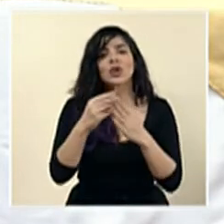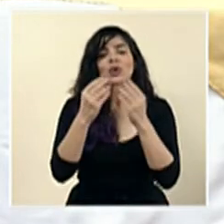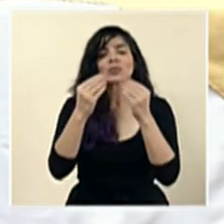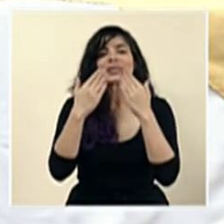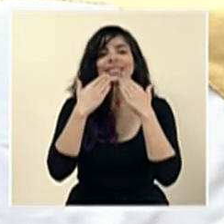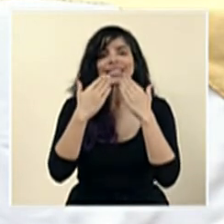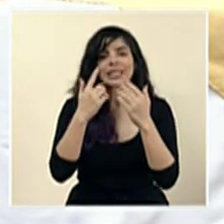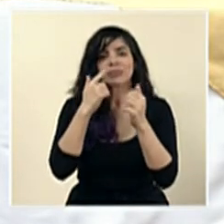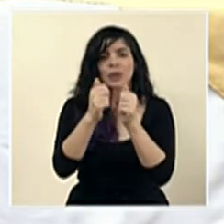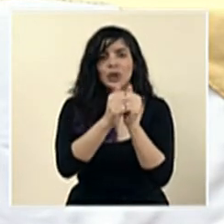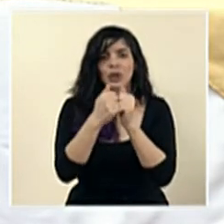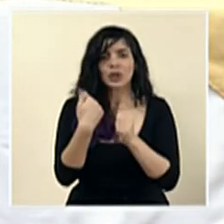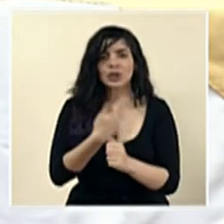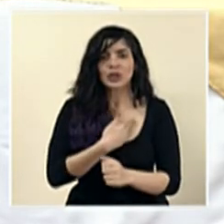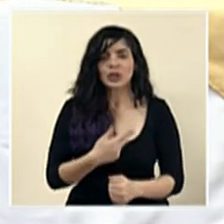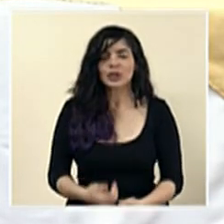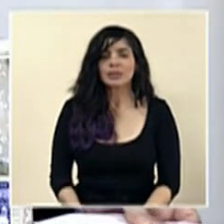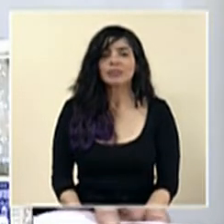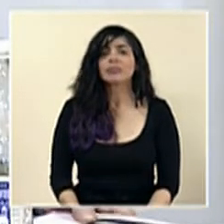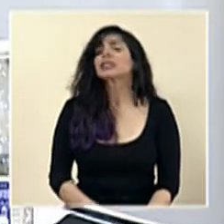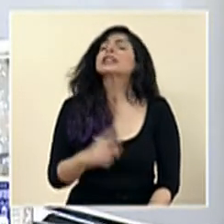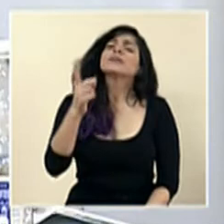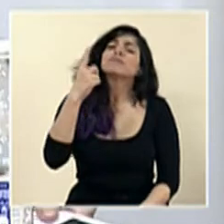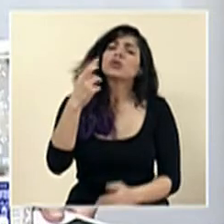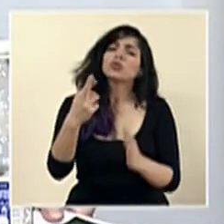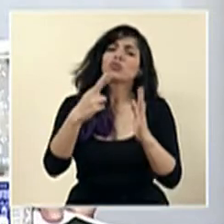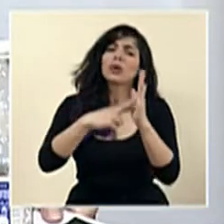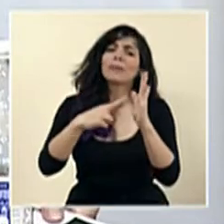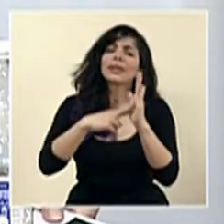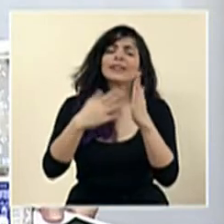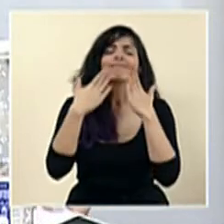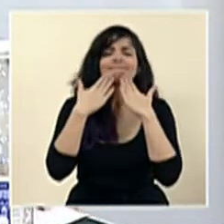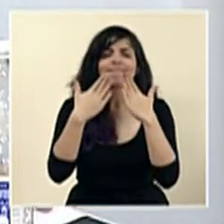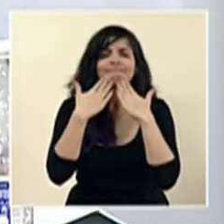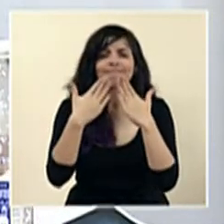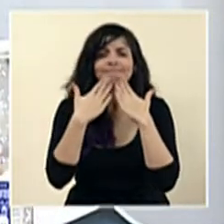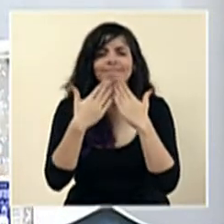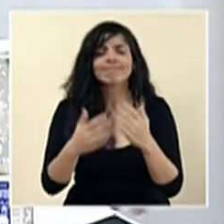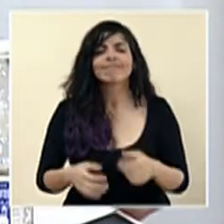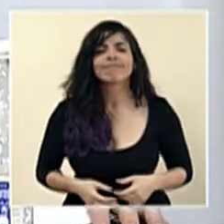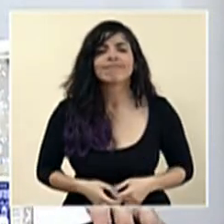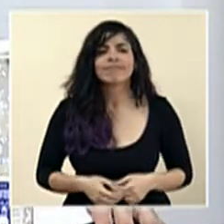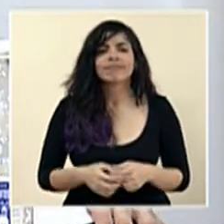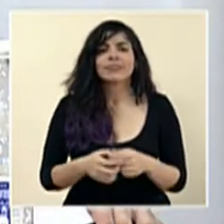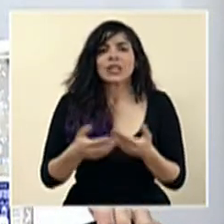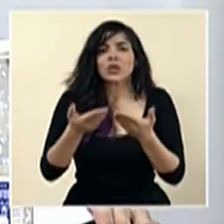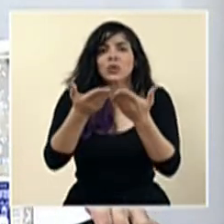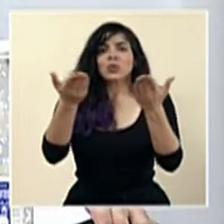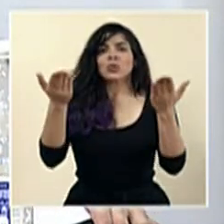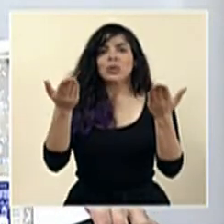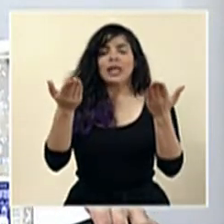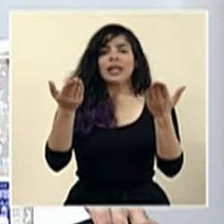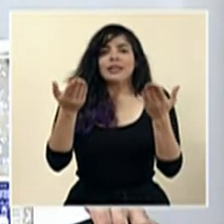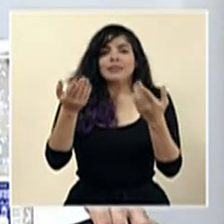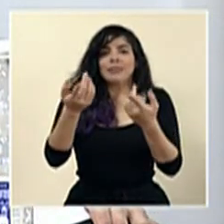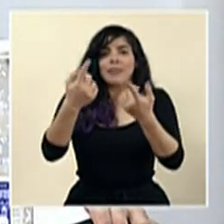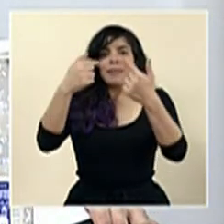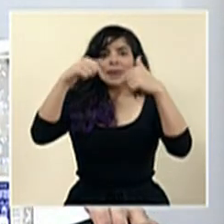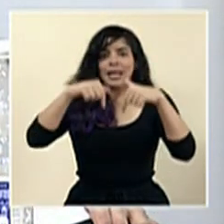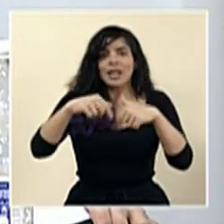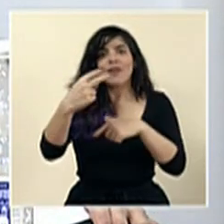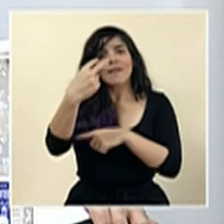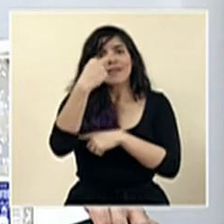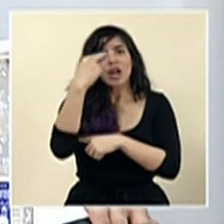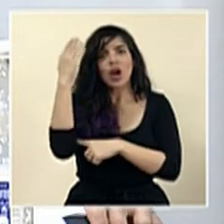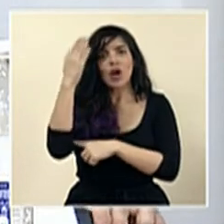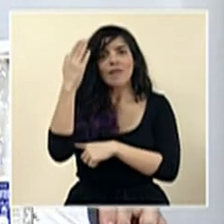gracias por acompañarnos. No, nada más reiterar el agradecimiento de que ustedes hayan venido a esta